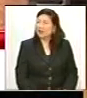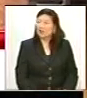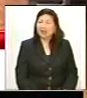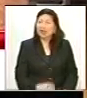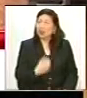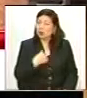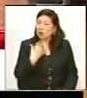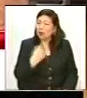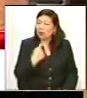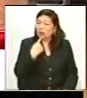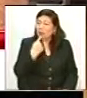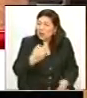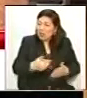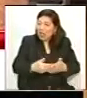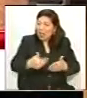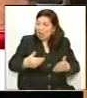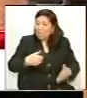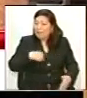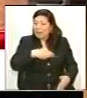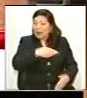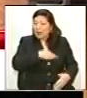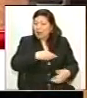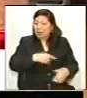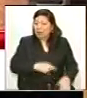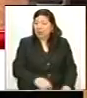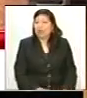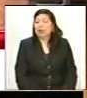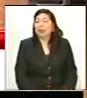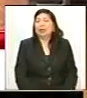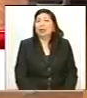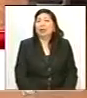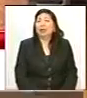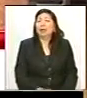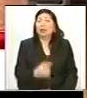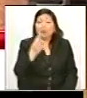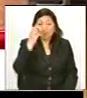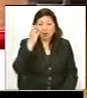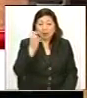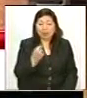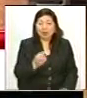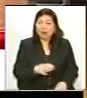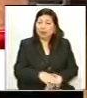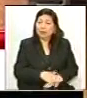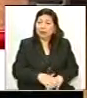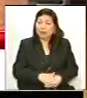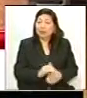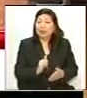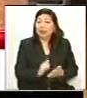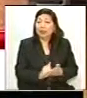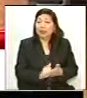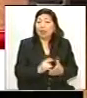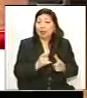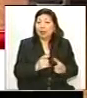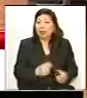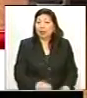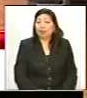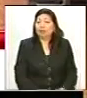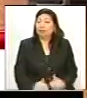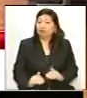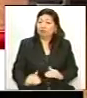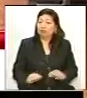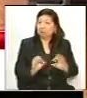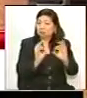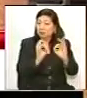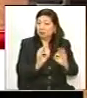ya lo denuncié en su debido momento al Ministerio Público. Así que yo creo que el tratamiento de lo que dice el Contralor está en la línea